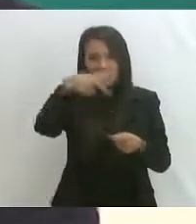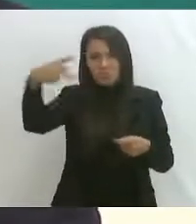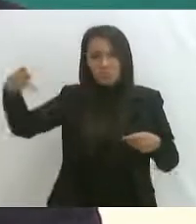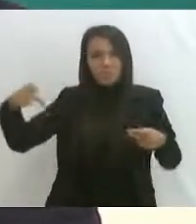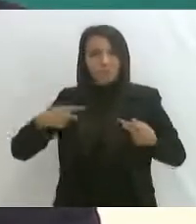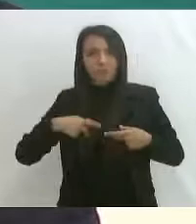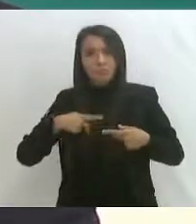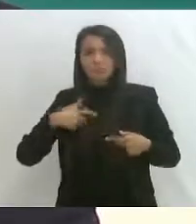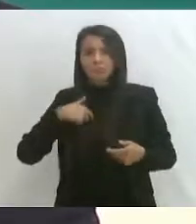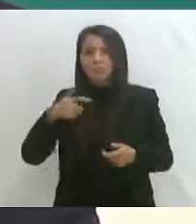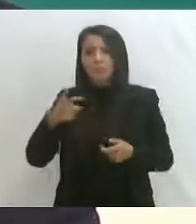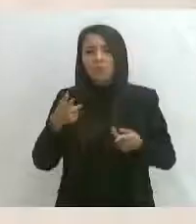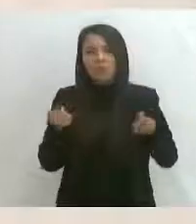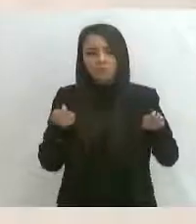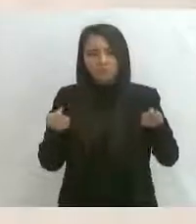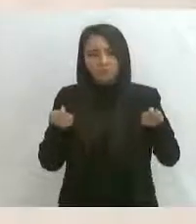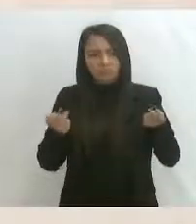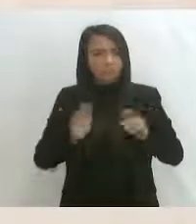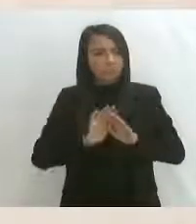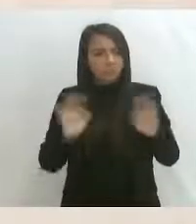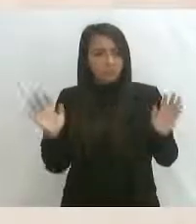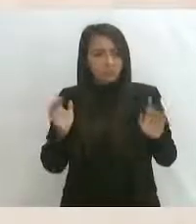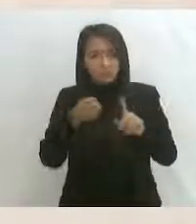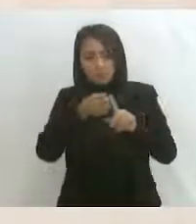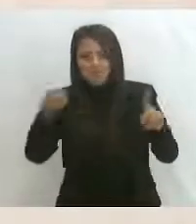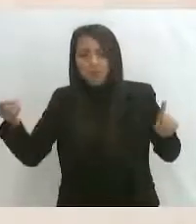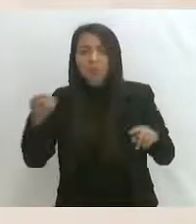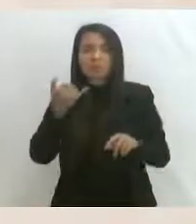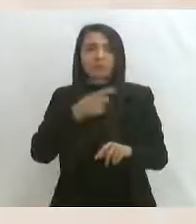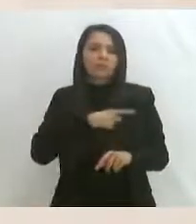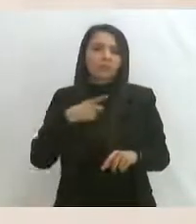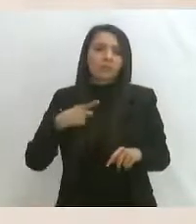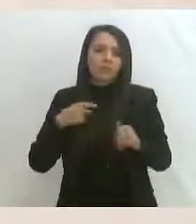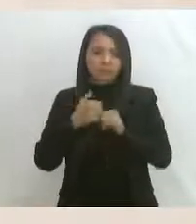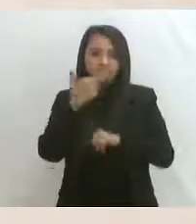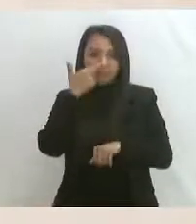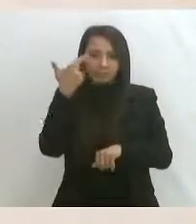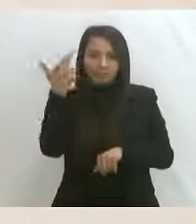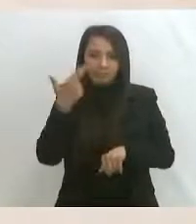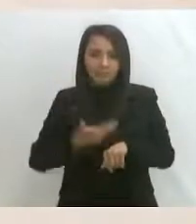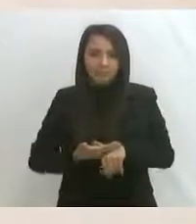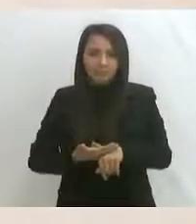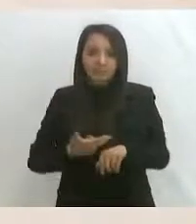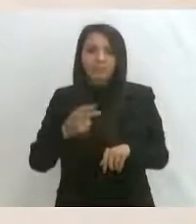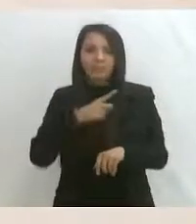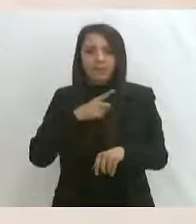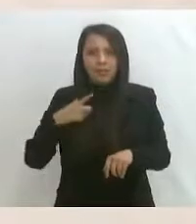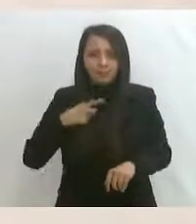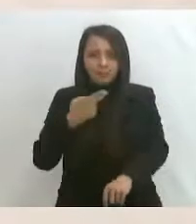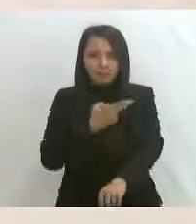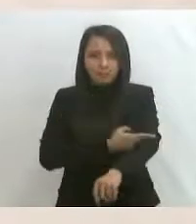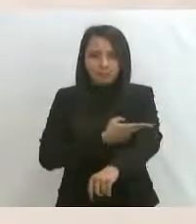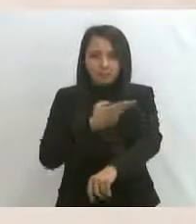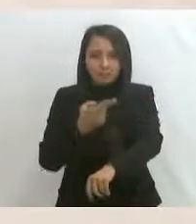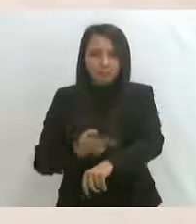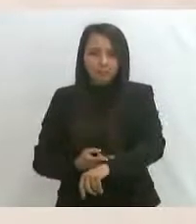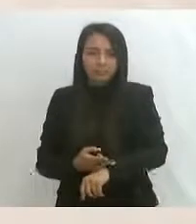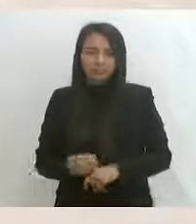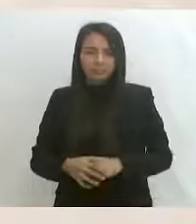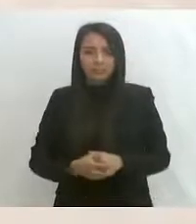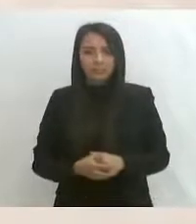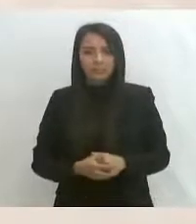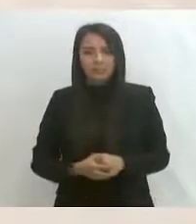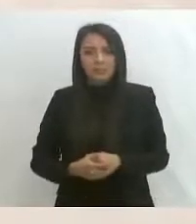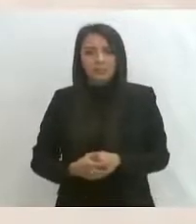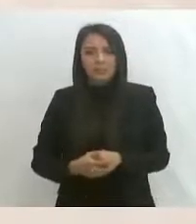y tenemos que actuar con responsabilidad, con honestidad. Por